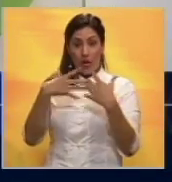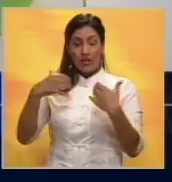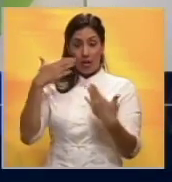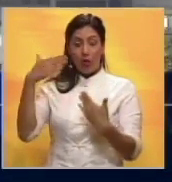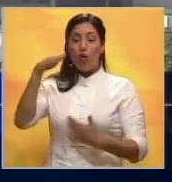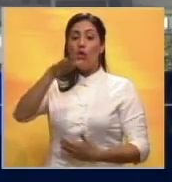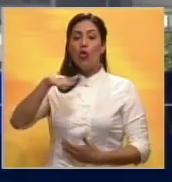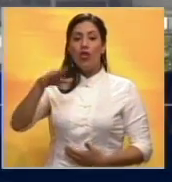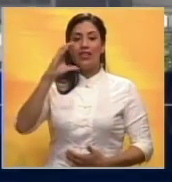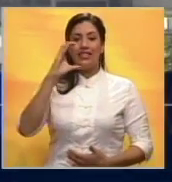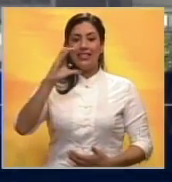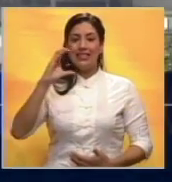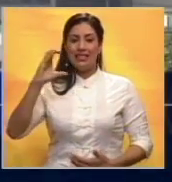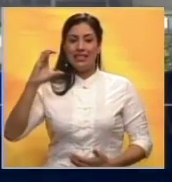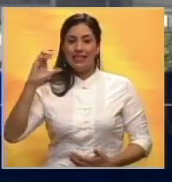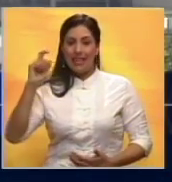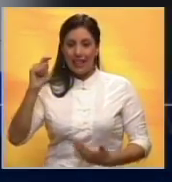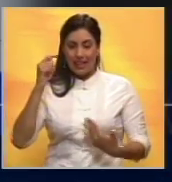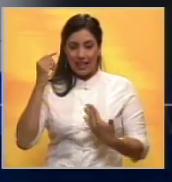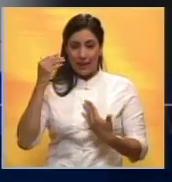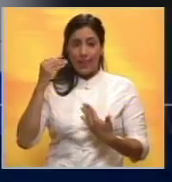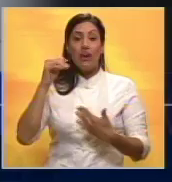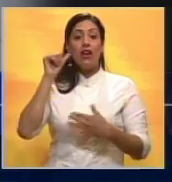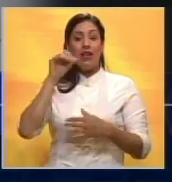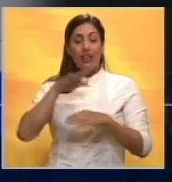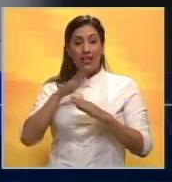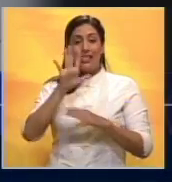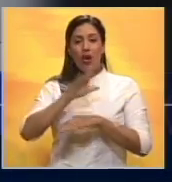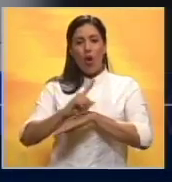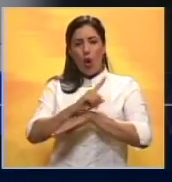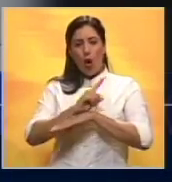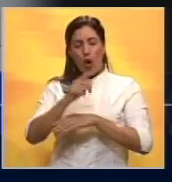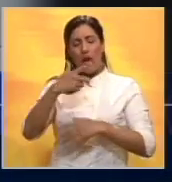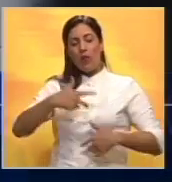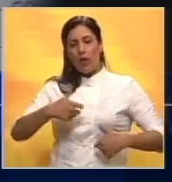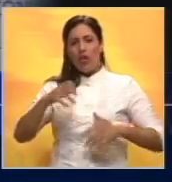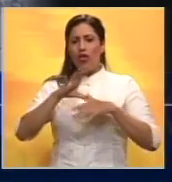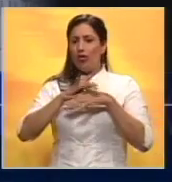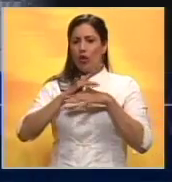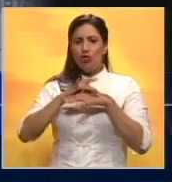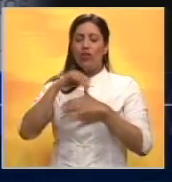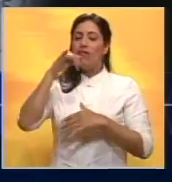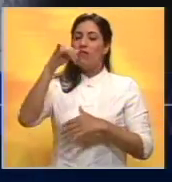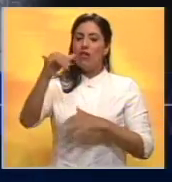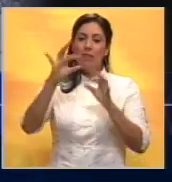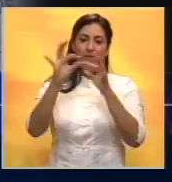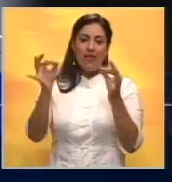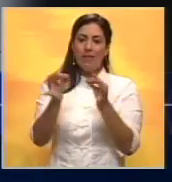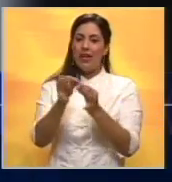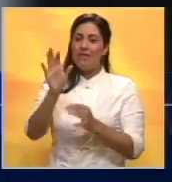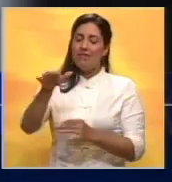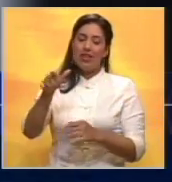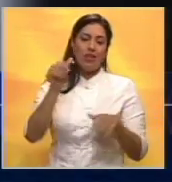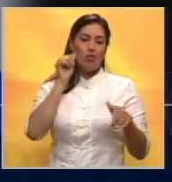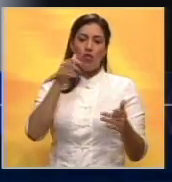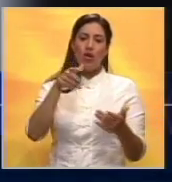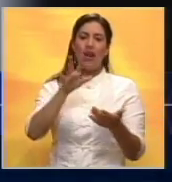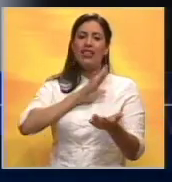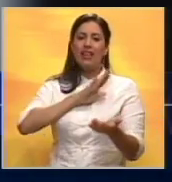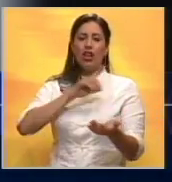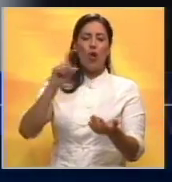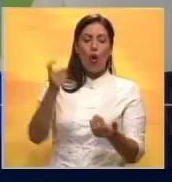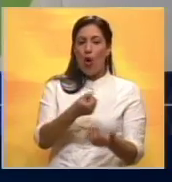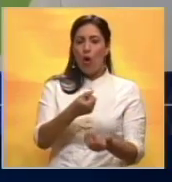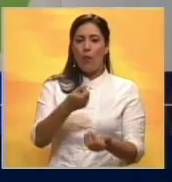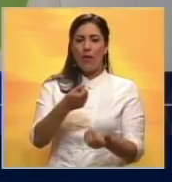salud ubicado en el centro comercial ciudad tamanaco y tras 5 horas en quirófano los médicos notificaron a los familiares que cayó en estado